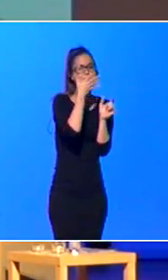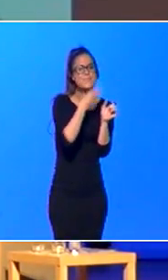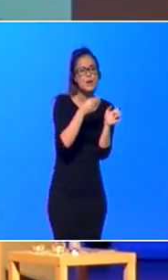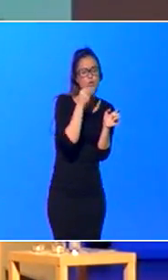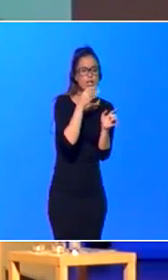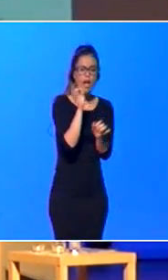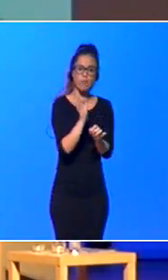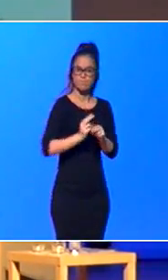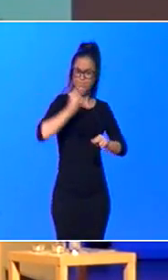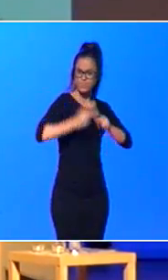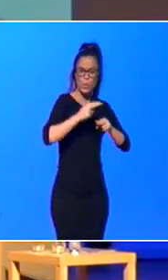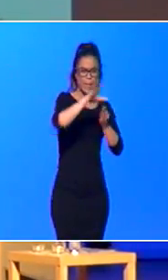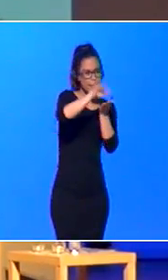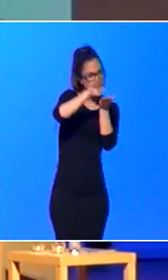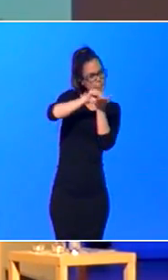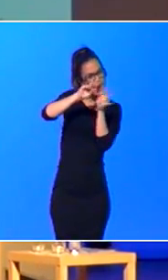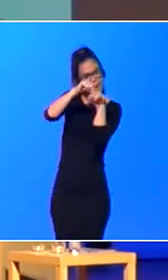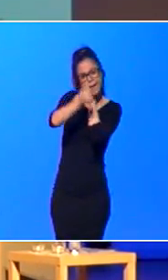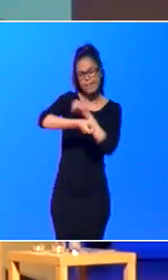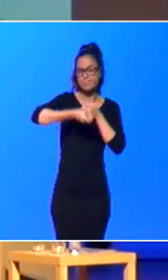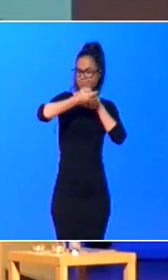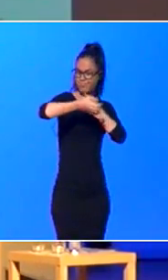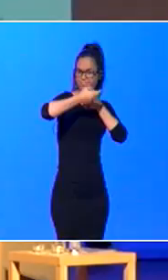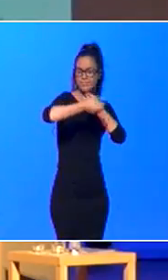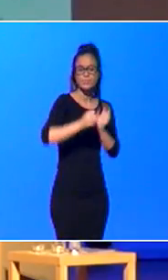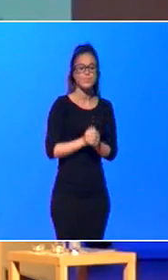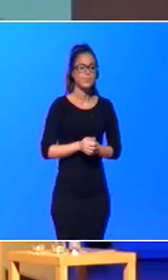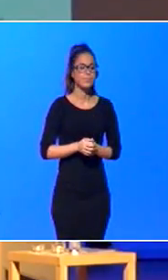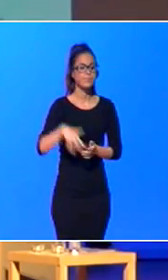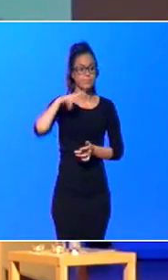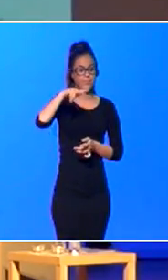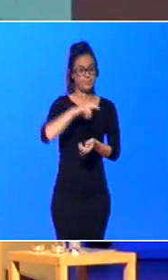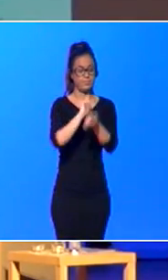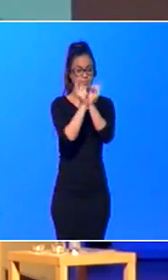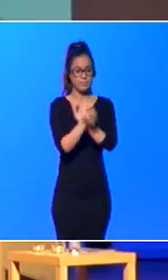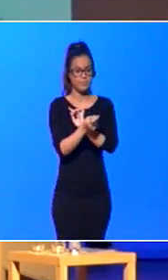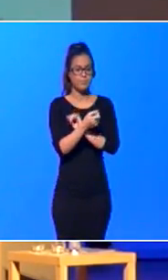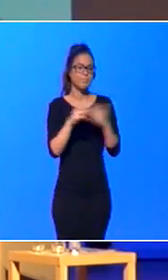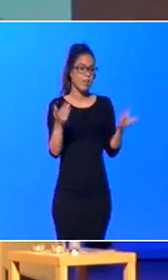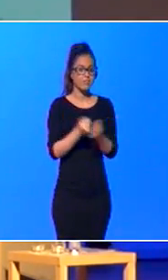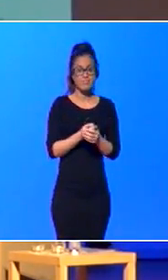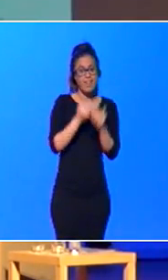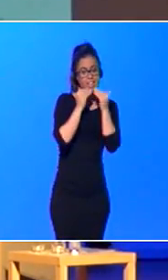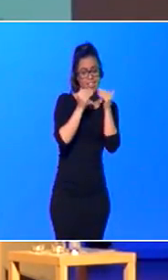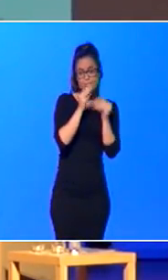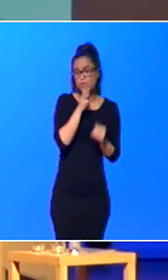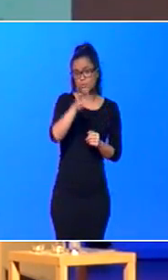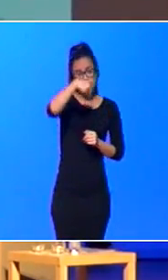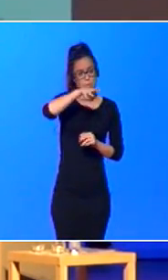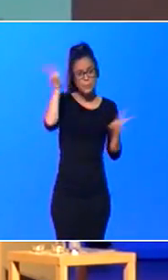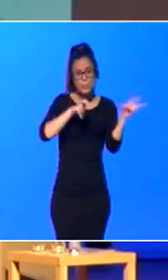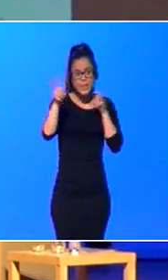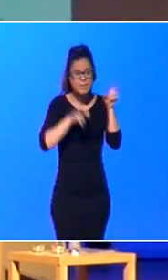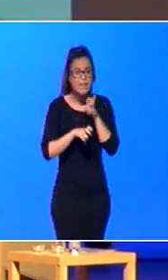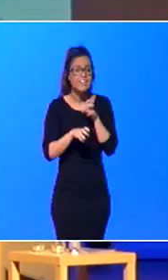zorrotzak eta danetatik. Bueno, como comentaba, buenos días, gracias por venir, por estar con nosotros, por